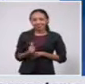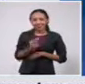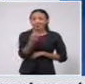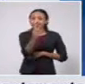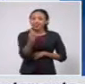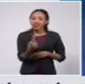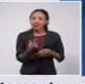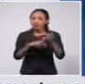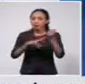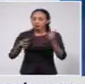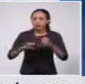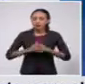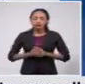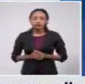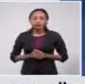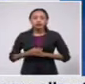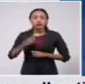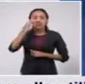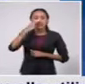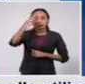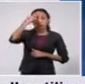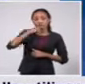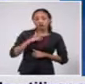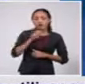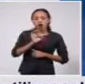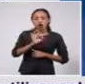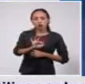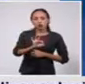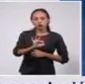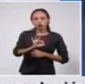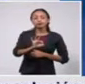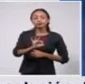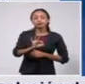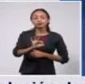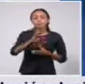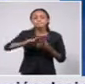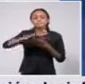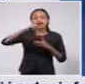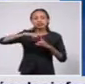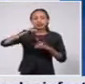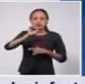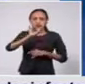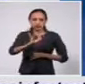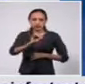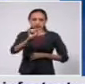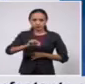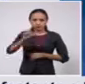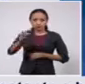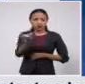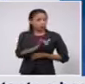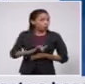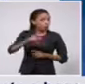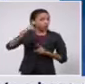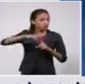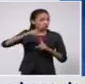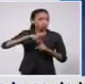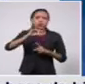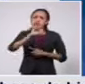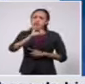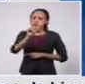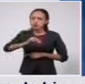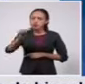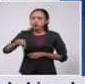provincias, Ciego de Ávila 8, Matanza 7, igual que Las Tunas, el